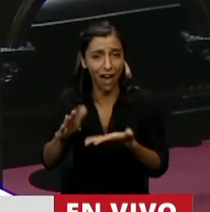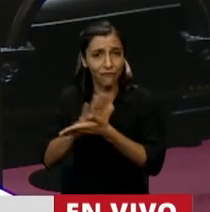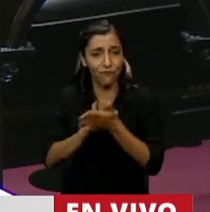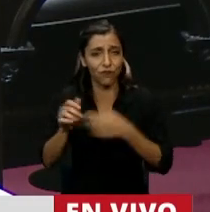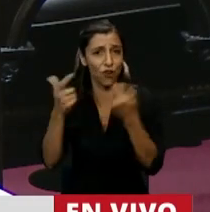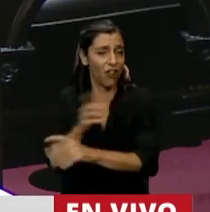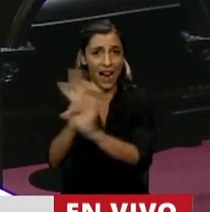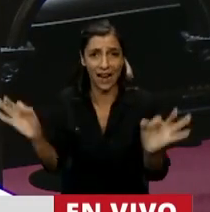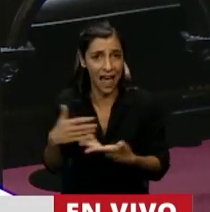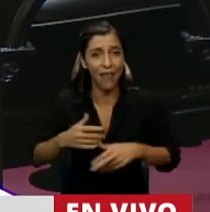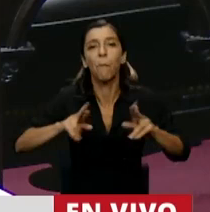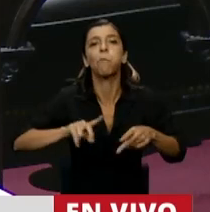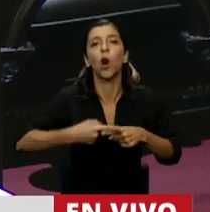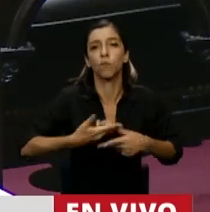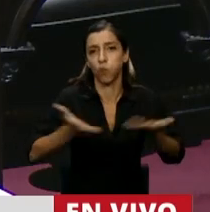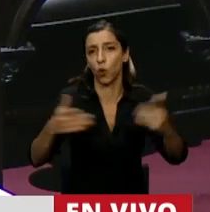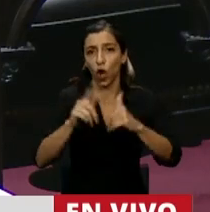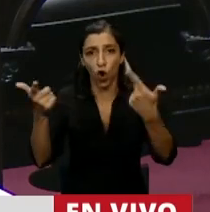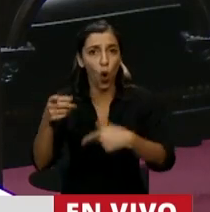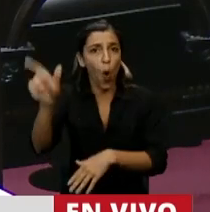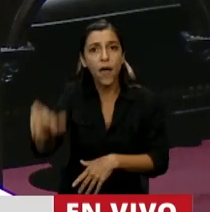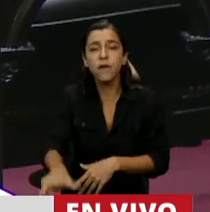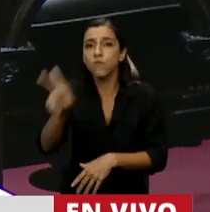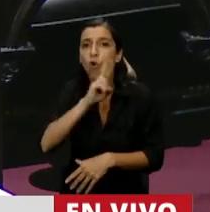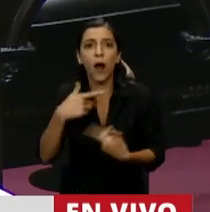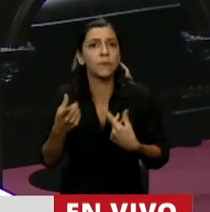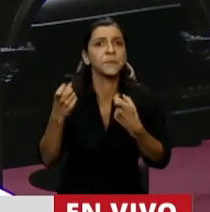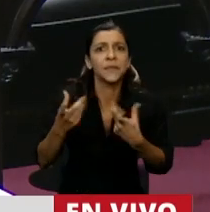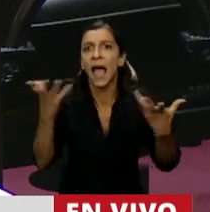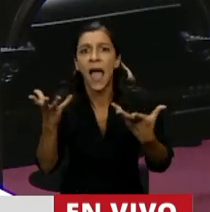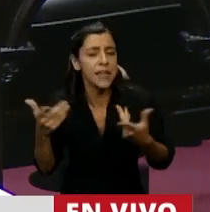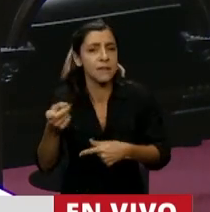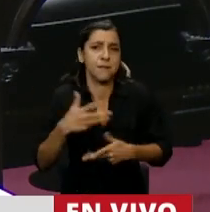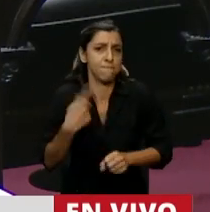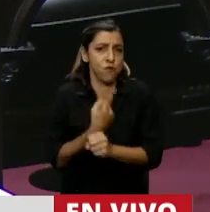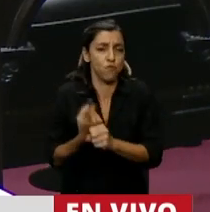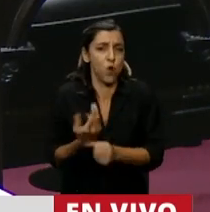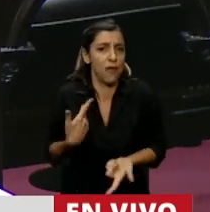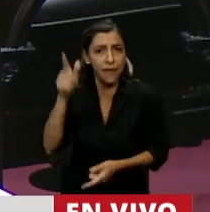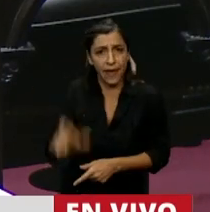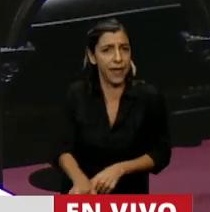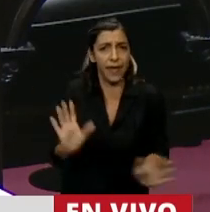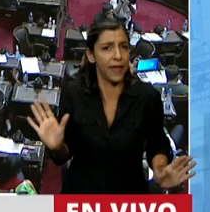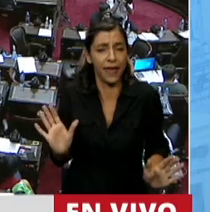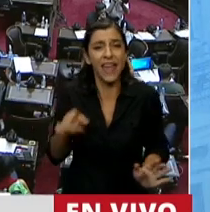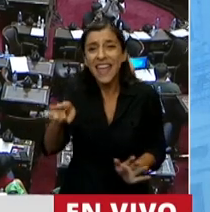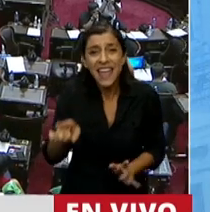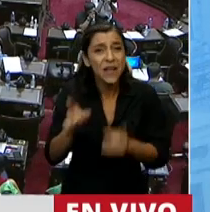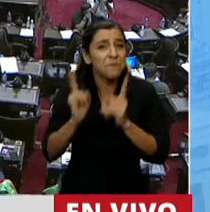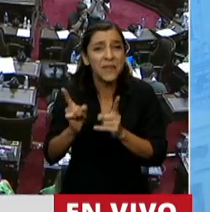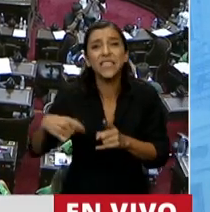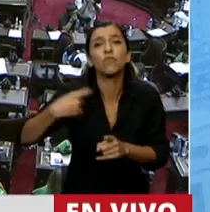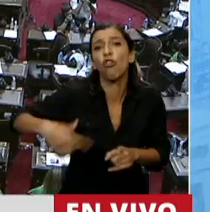la política pública a esa demanda que ya es un grito único en la calle, que ya es un grito único del conjunto de